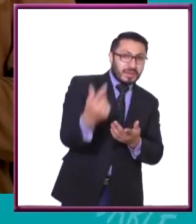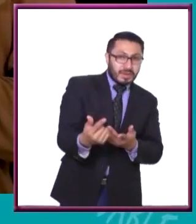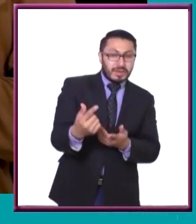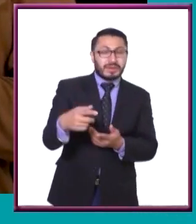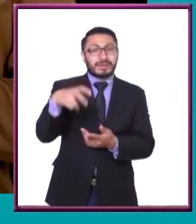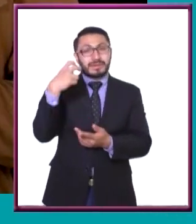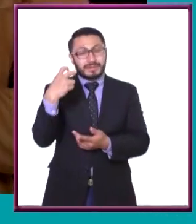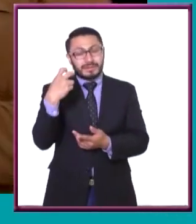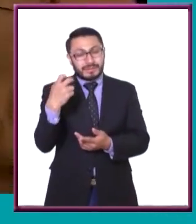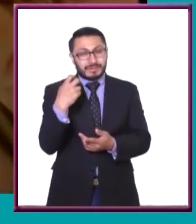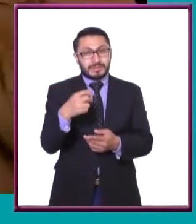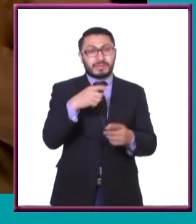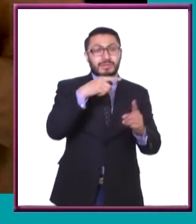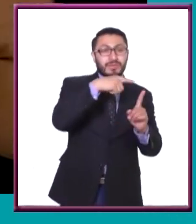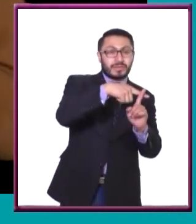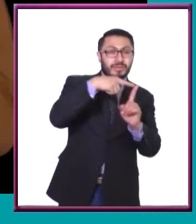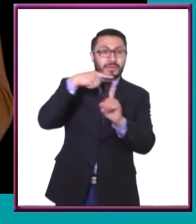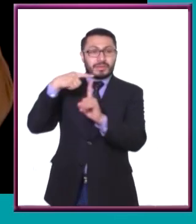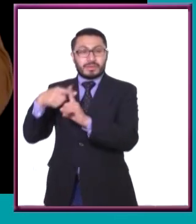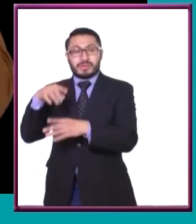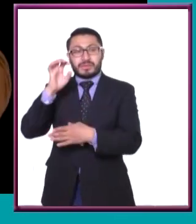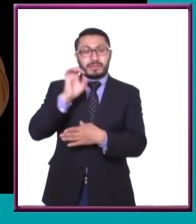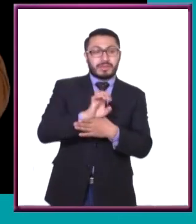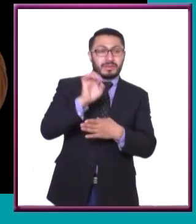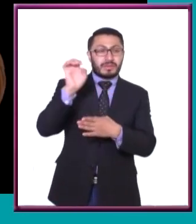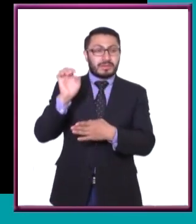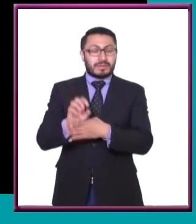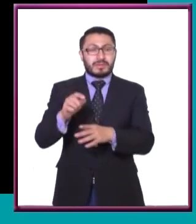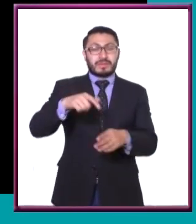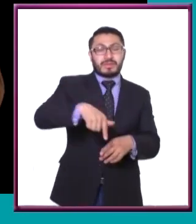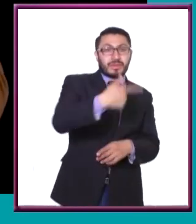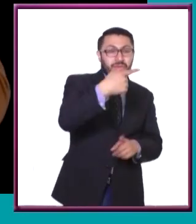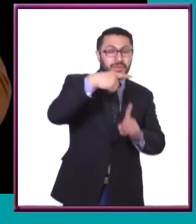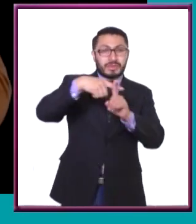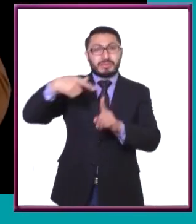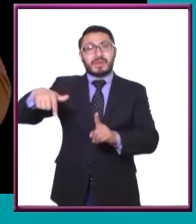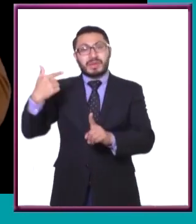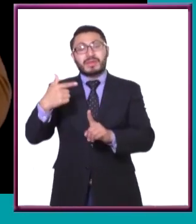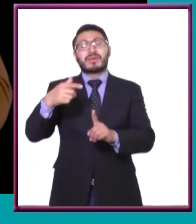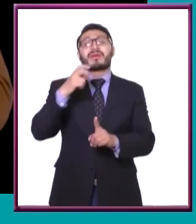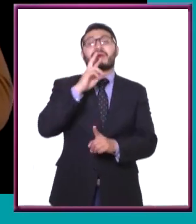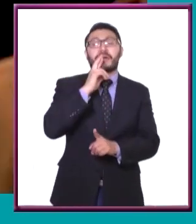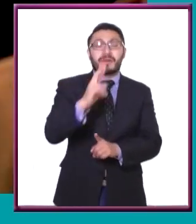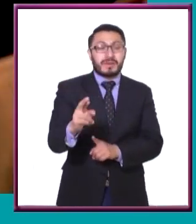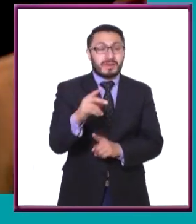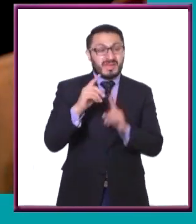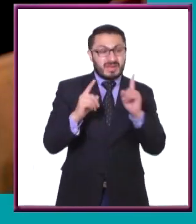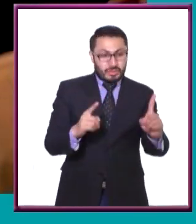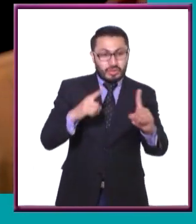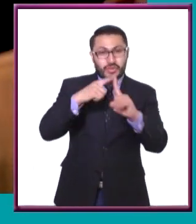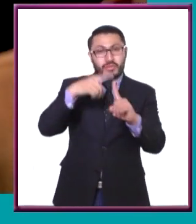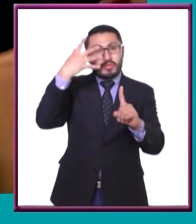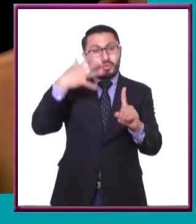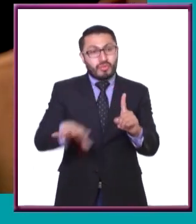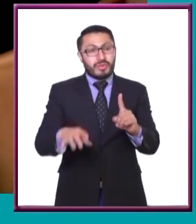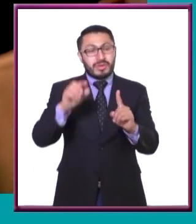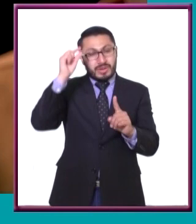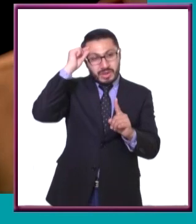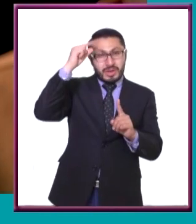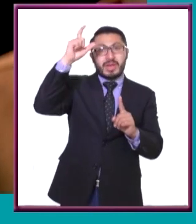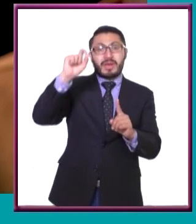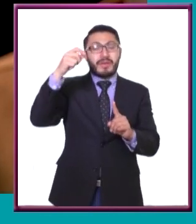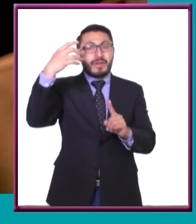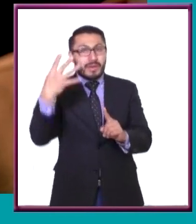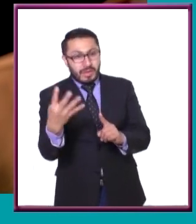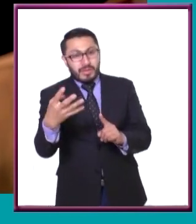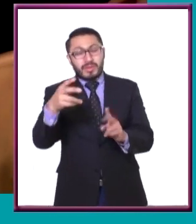exponentes, estos se suman. Entonces, 12 más 12, a ver, sería 1 por 10 a